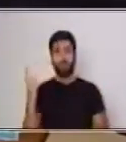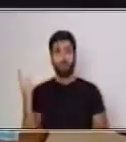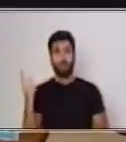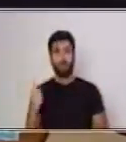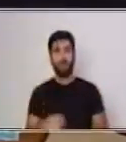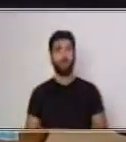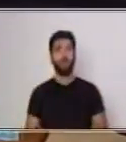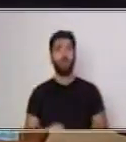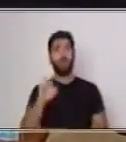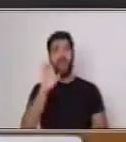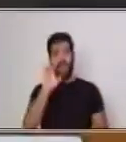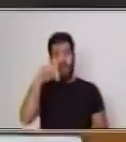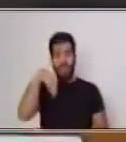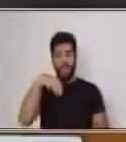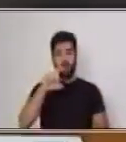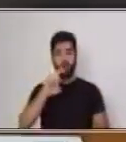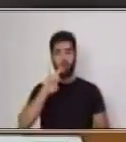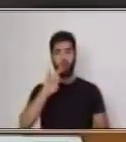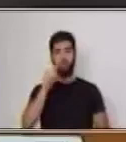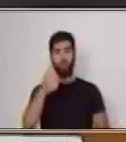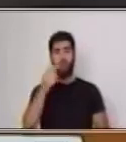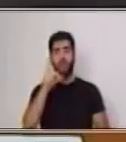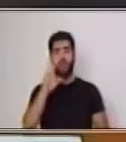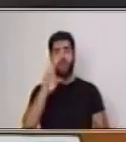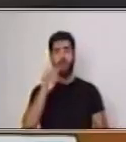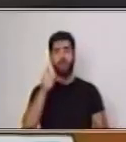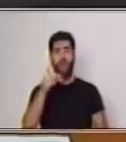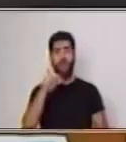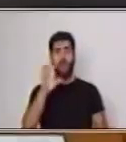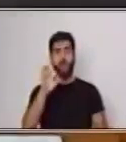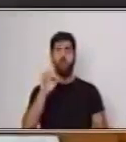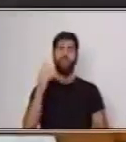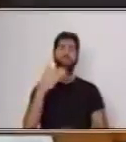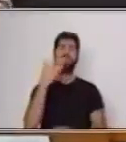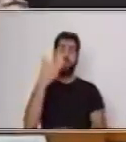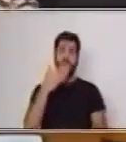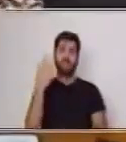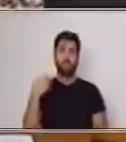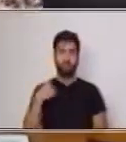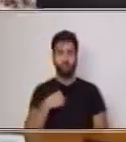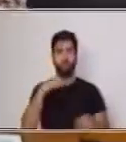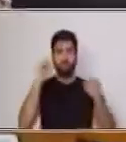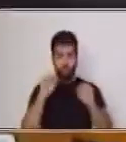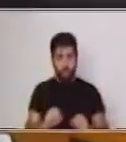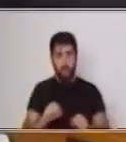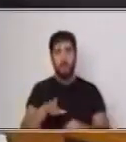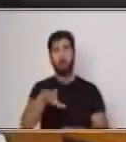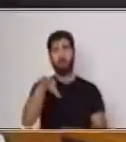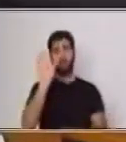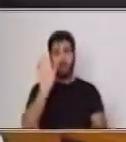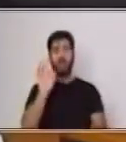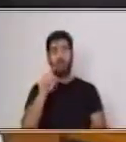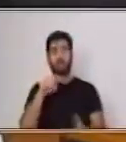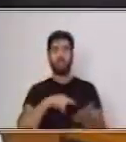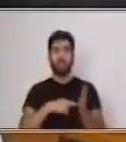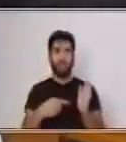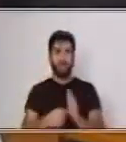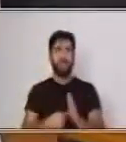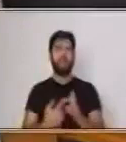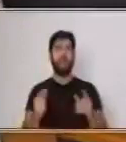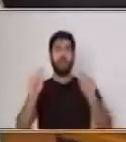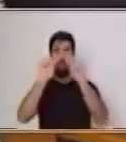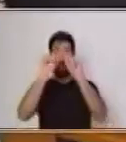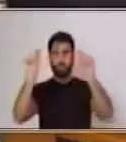En los párrafos encuadrados también es fácil de identificar porque nos está diciendo que es un marco, ¿verdad? Nos